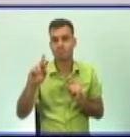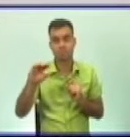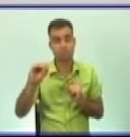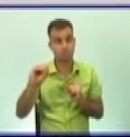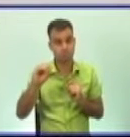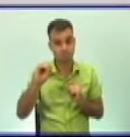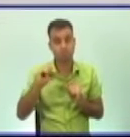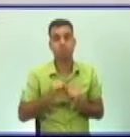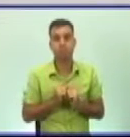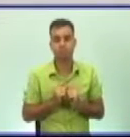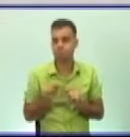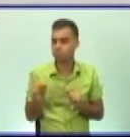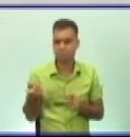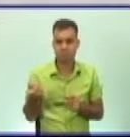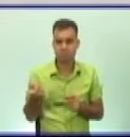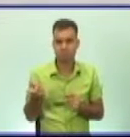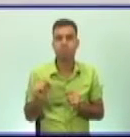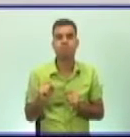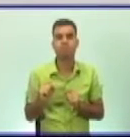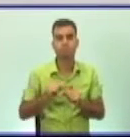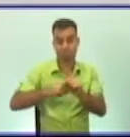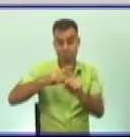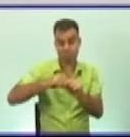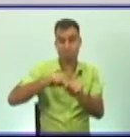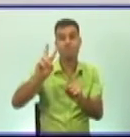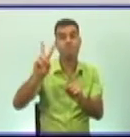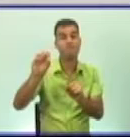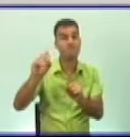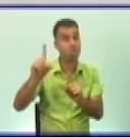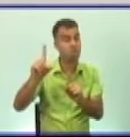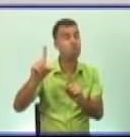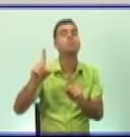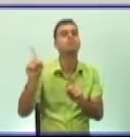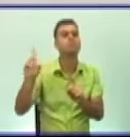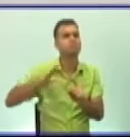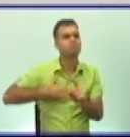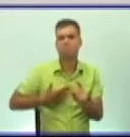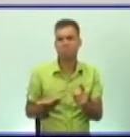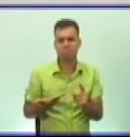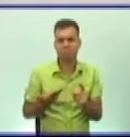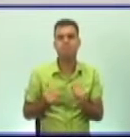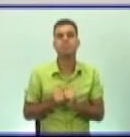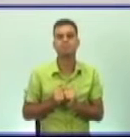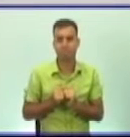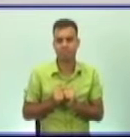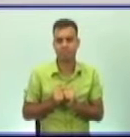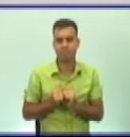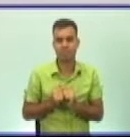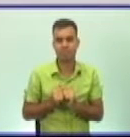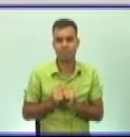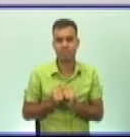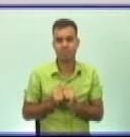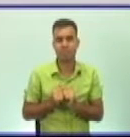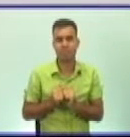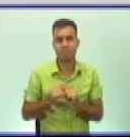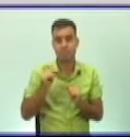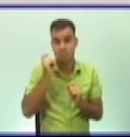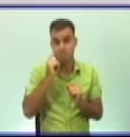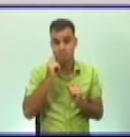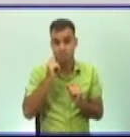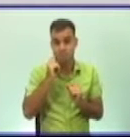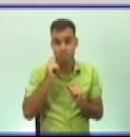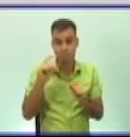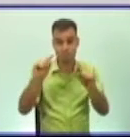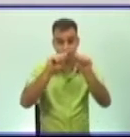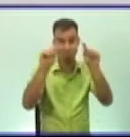voltímetro, ¿dónde está acoplado el voltímetro? El voltímetro, por supuesto, que está acoplado al elemento inductor.